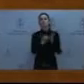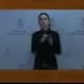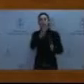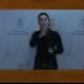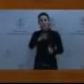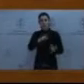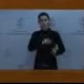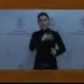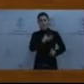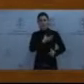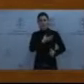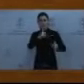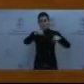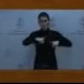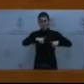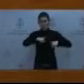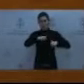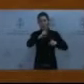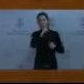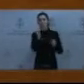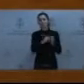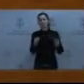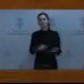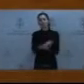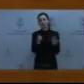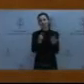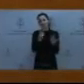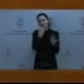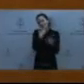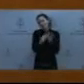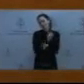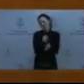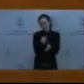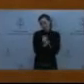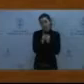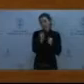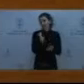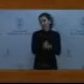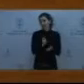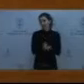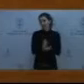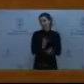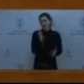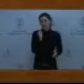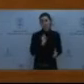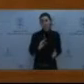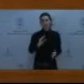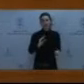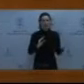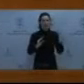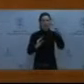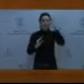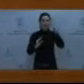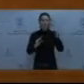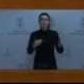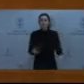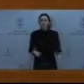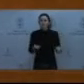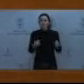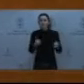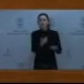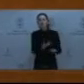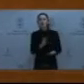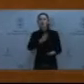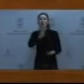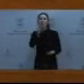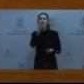si no me equivoco, vivimos en el año 2016 y siguen sin cobrar dicha paga. Podemos hablar también de otra reivindicación que tienen los profesores de